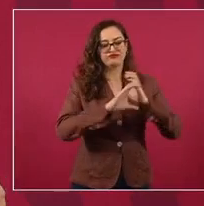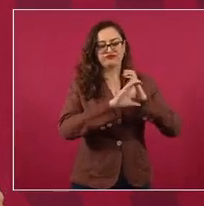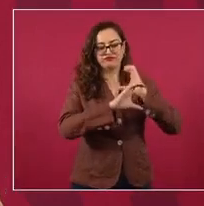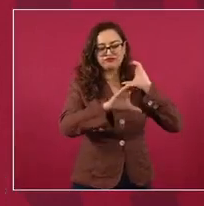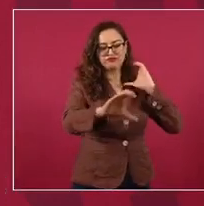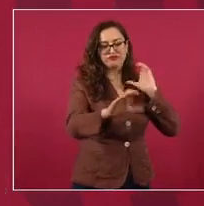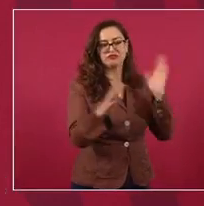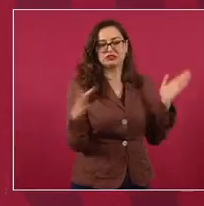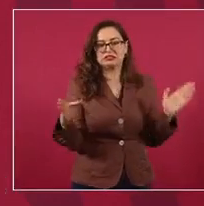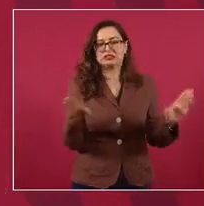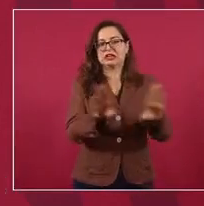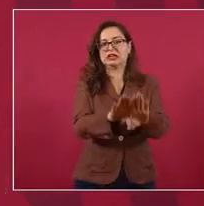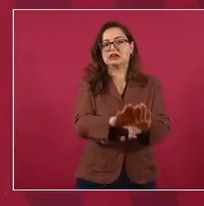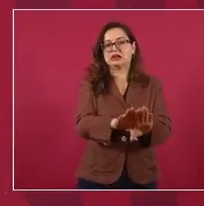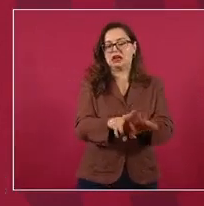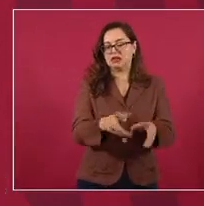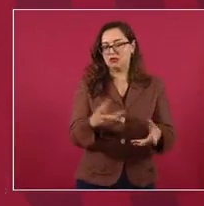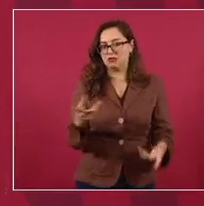camiones, trailer,